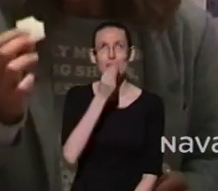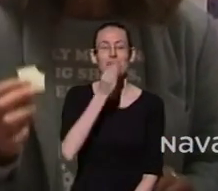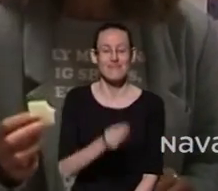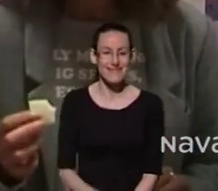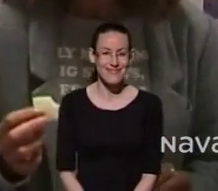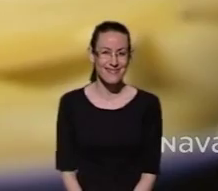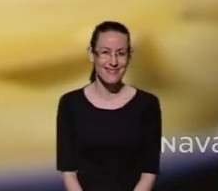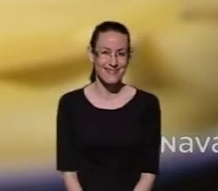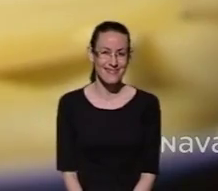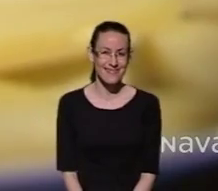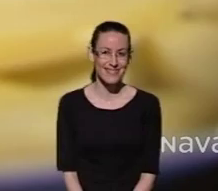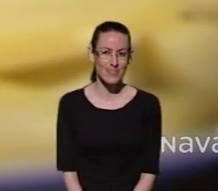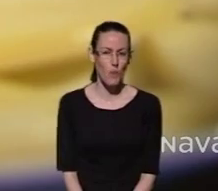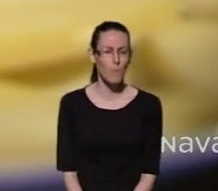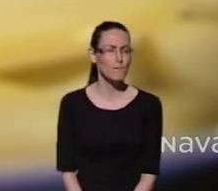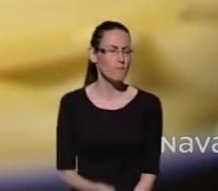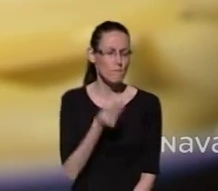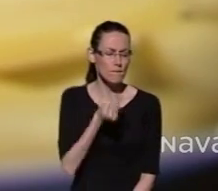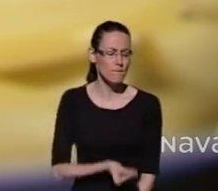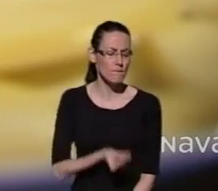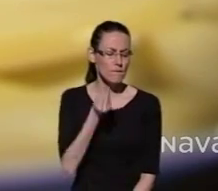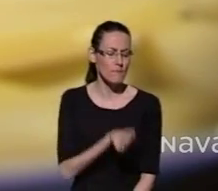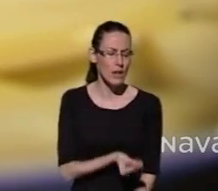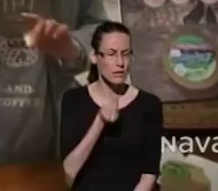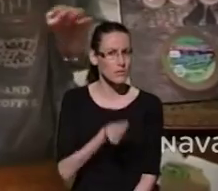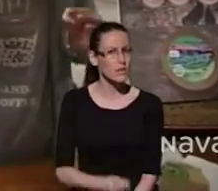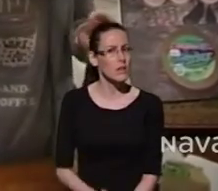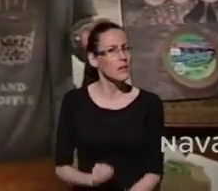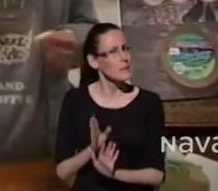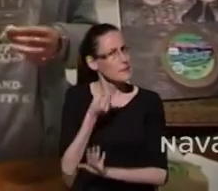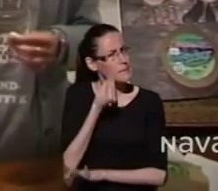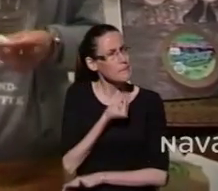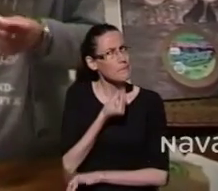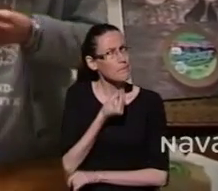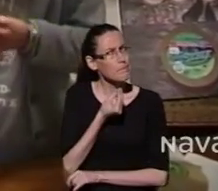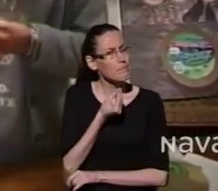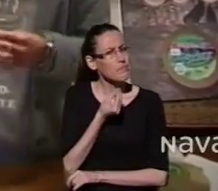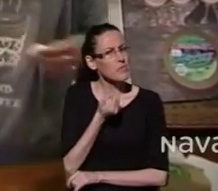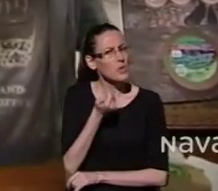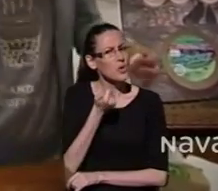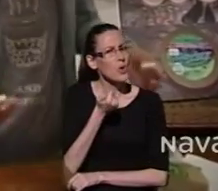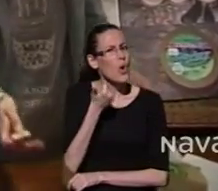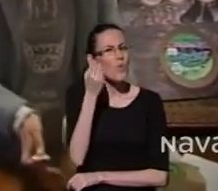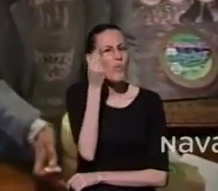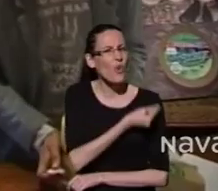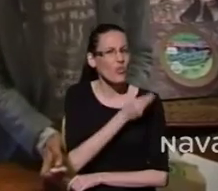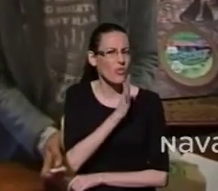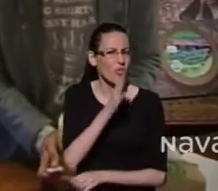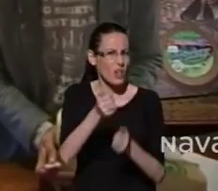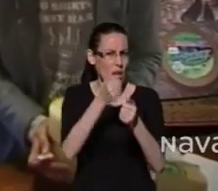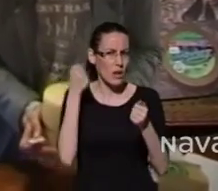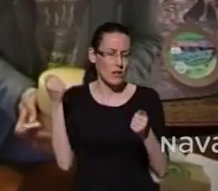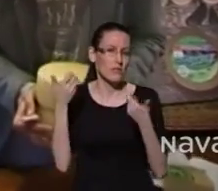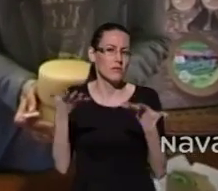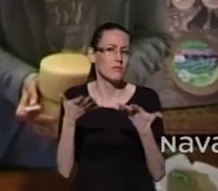momento. Muy bueno. Bueno. Muy bueno, vale. Pero está un poco frío por la cámara, Arcaich. Uh-huh. Entonces, mira, me llevo estos